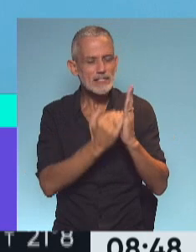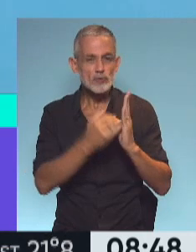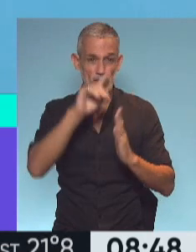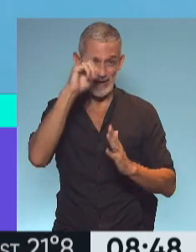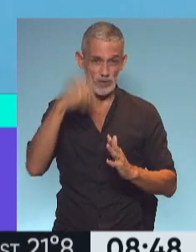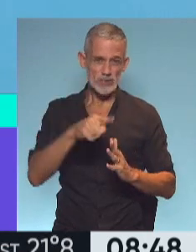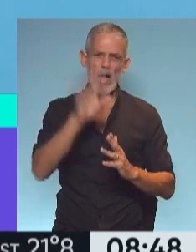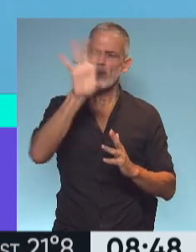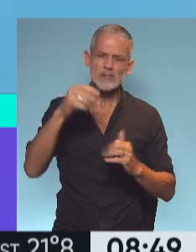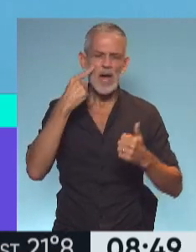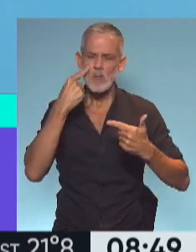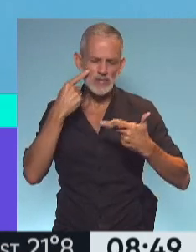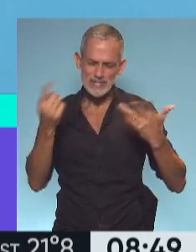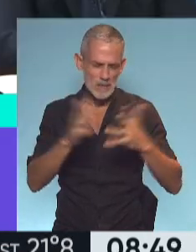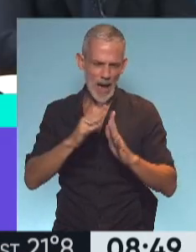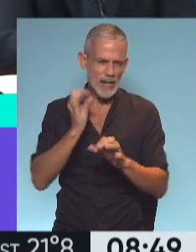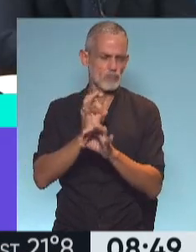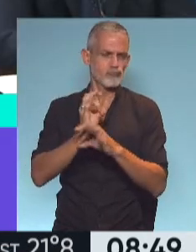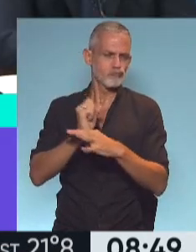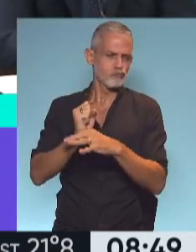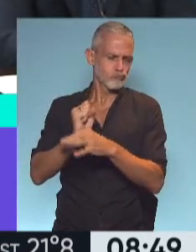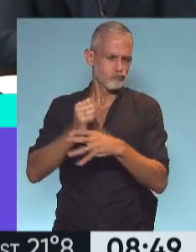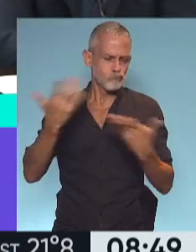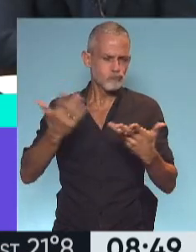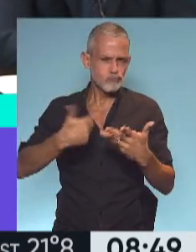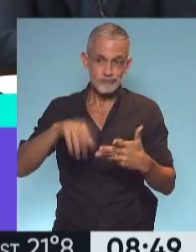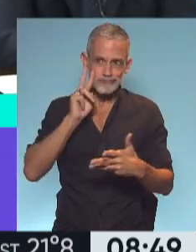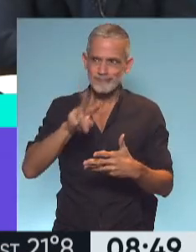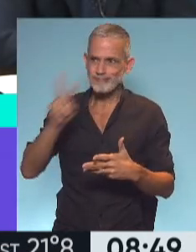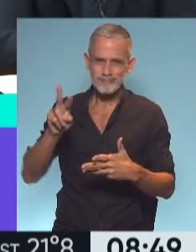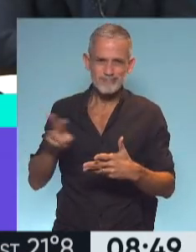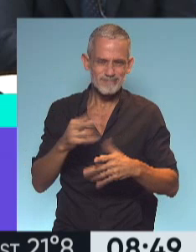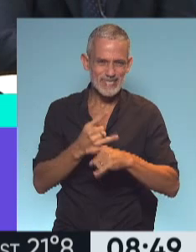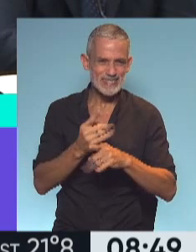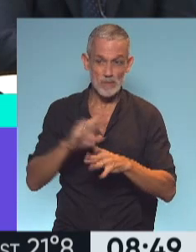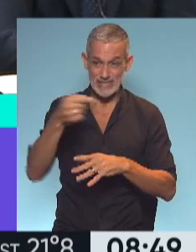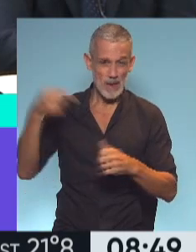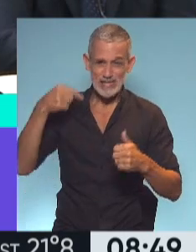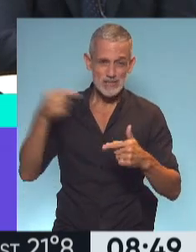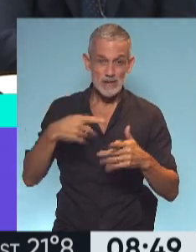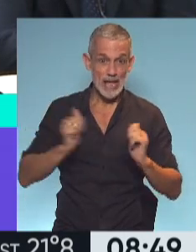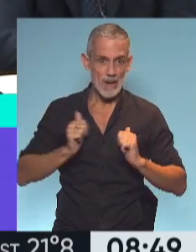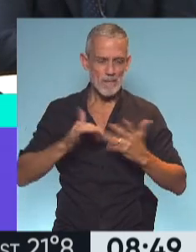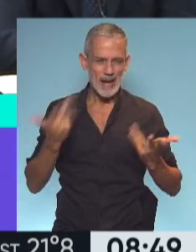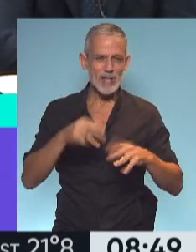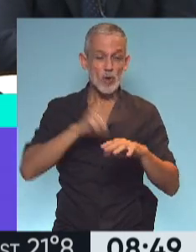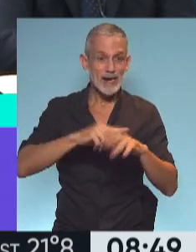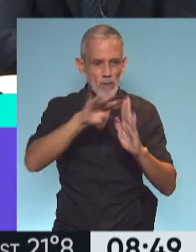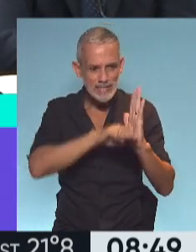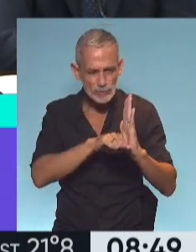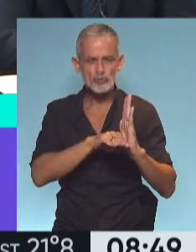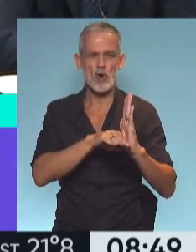Nacional, Provincial, Municipal, de los expertos. Eso lo vemos en estas semanas, luego de la recomendación